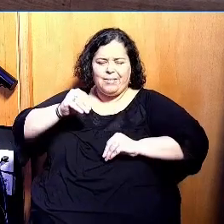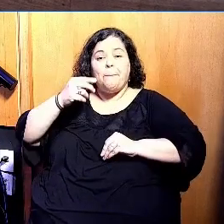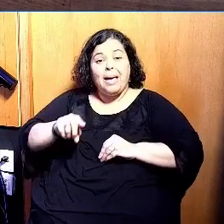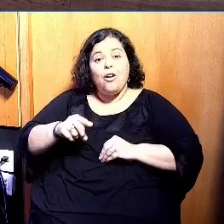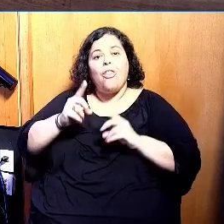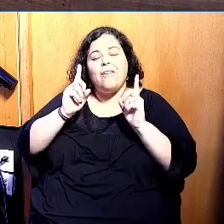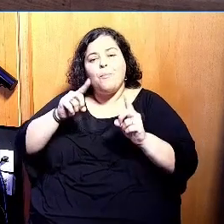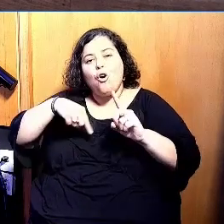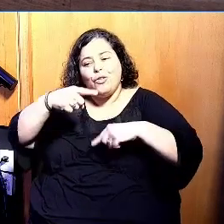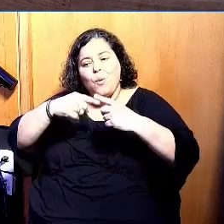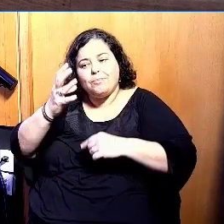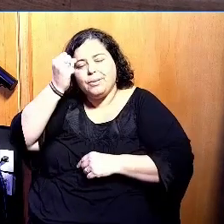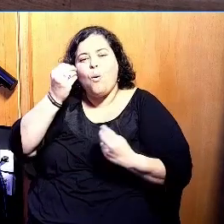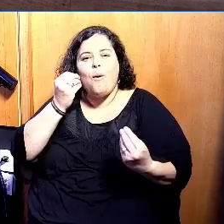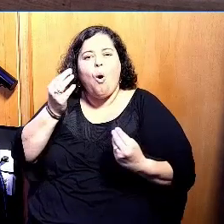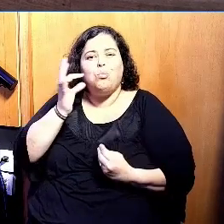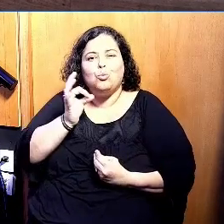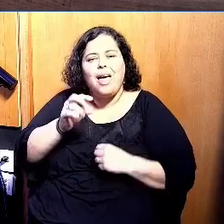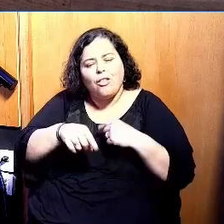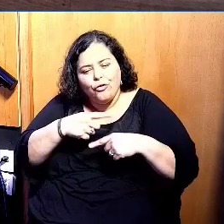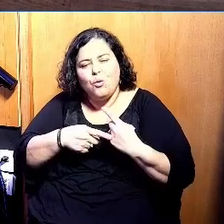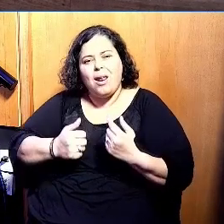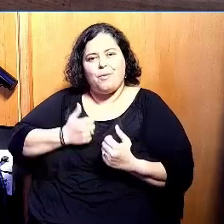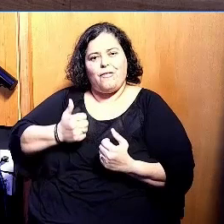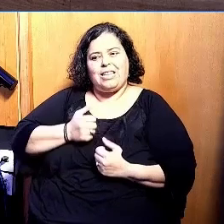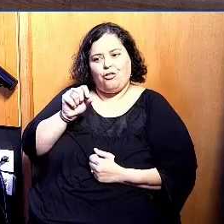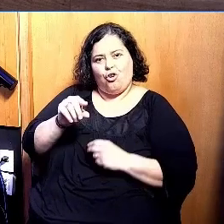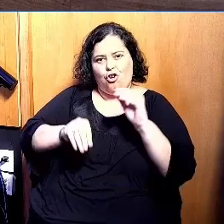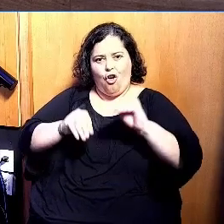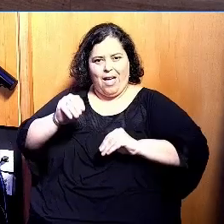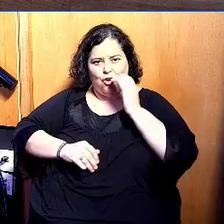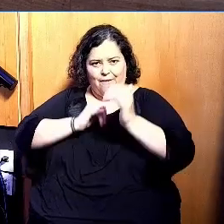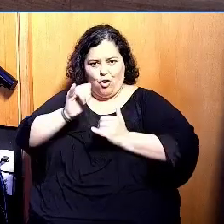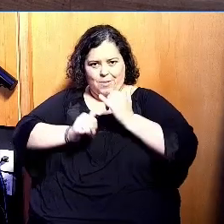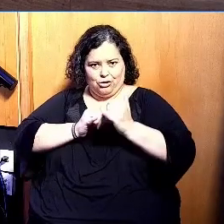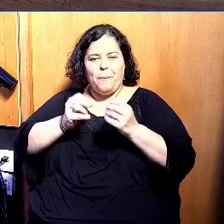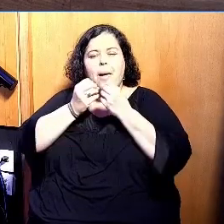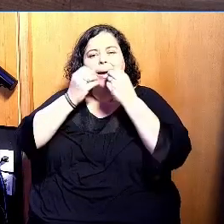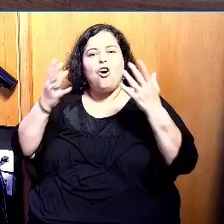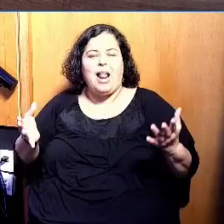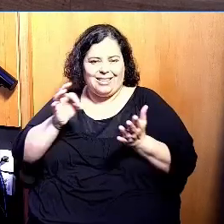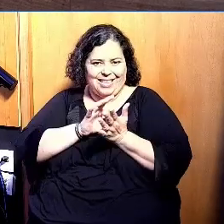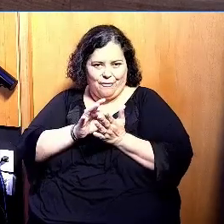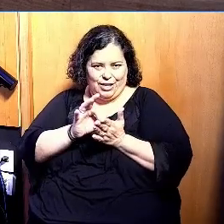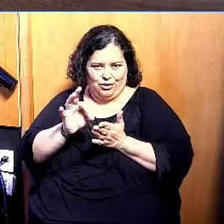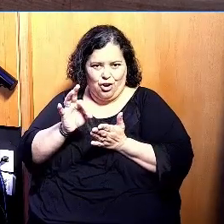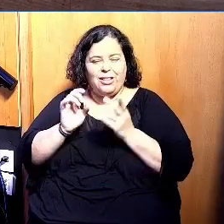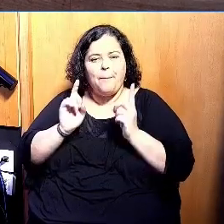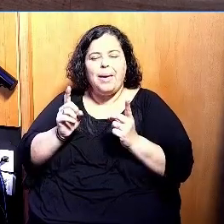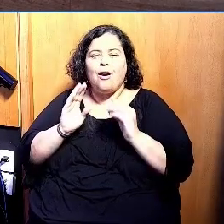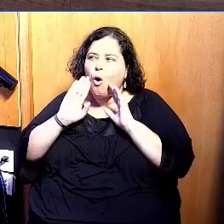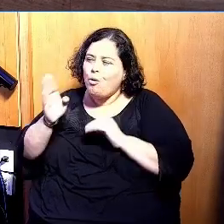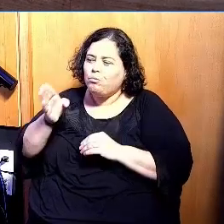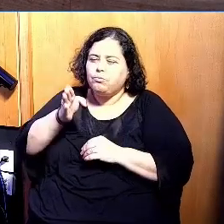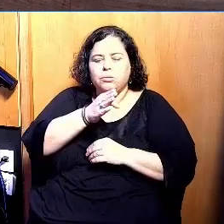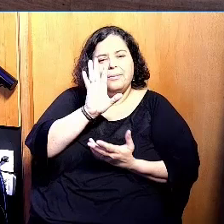encontrando oportunidades de uso de los datos para poder seguir mejorando nuestros servicios y nuestro abordaje hacia los centros educativos